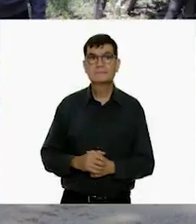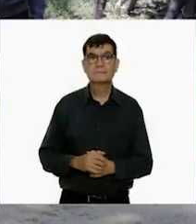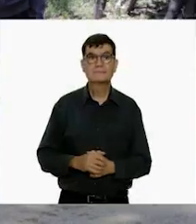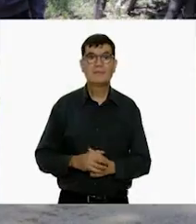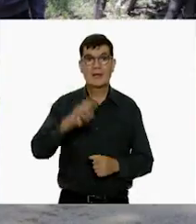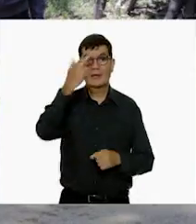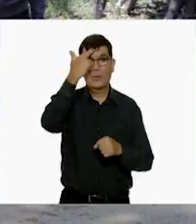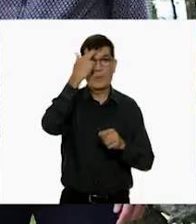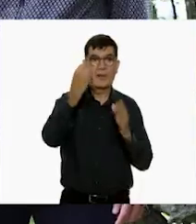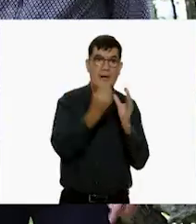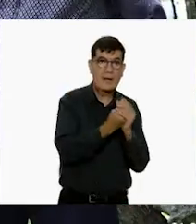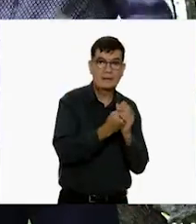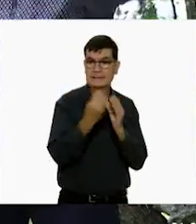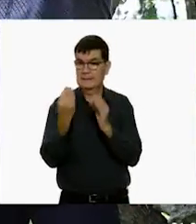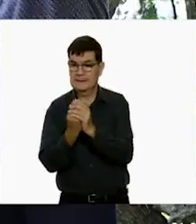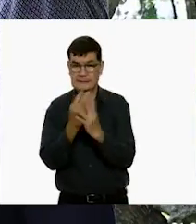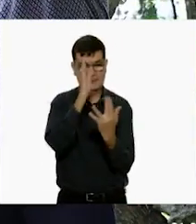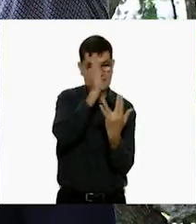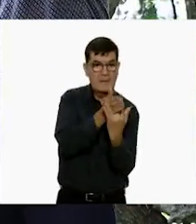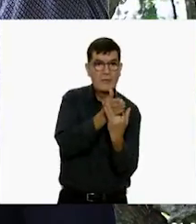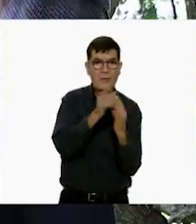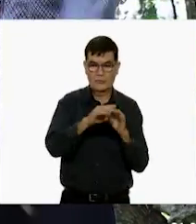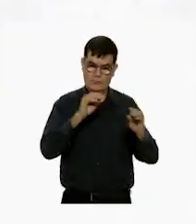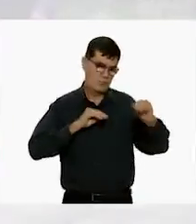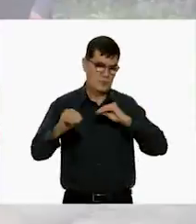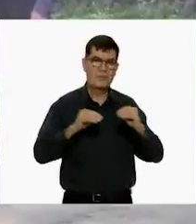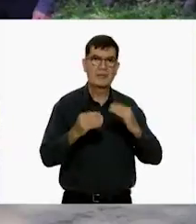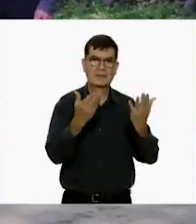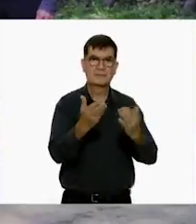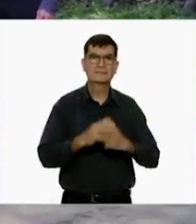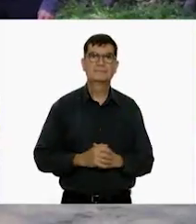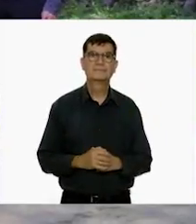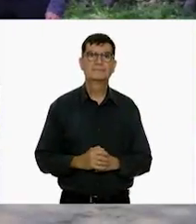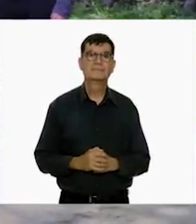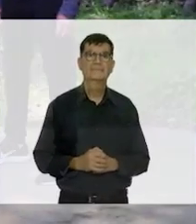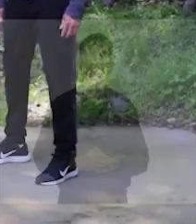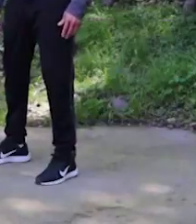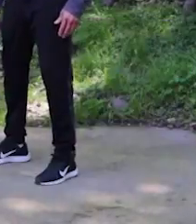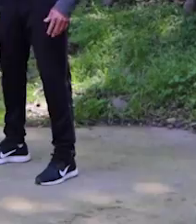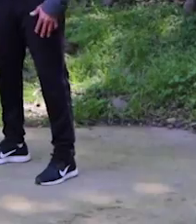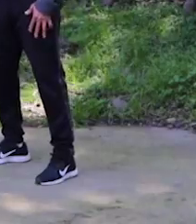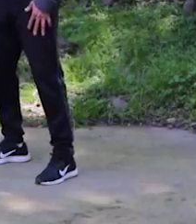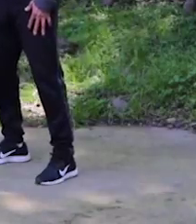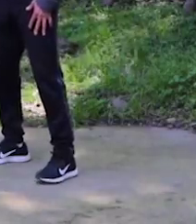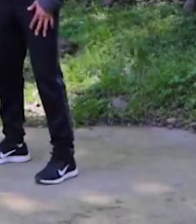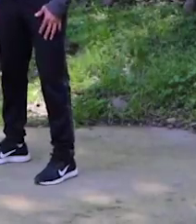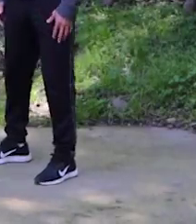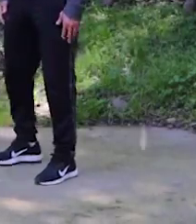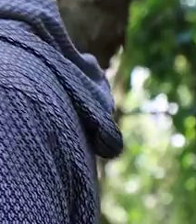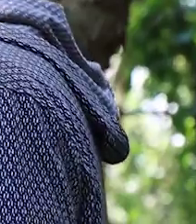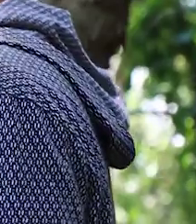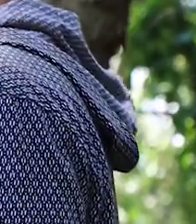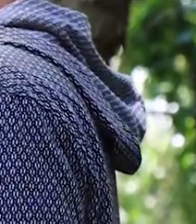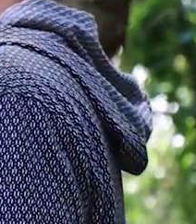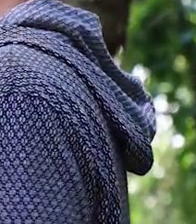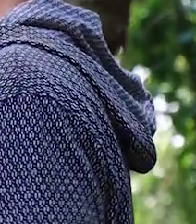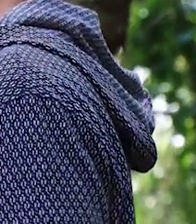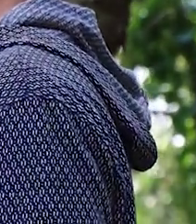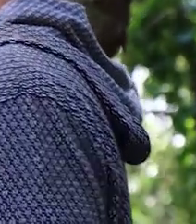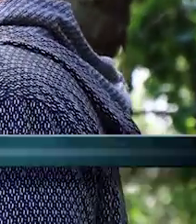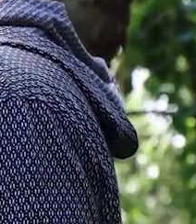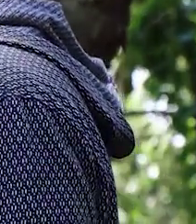Recuerda, entre clase y clase, activa tu cuerpo. Ok, vamos a trabajar pierna. Vamos